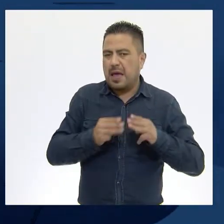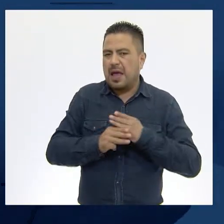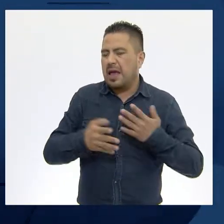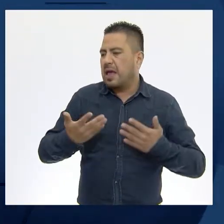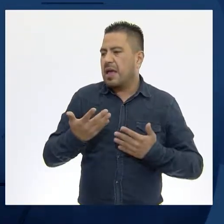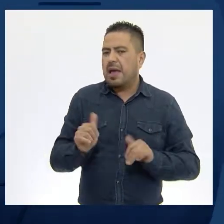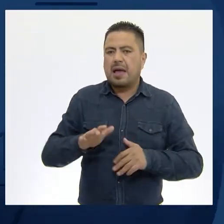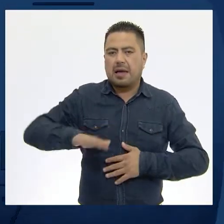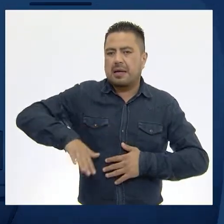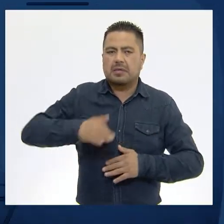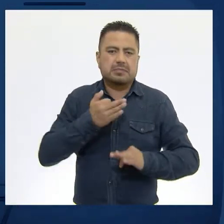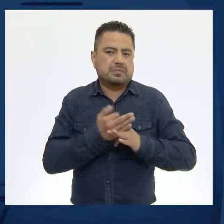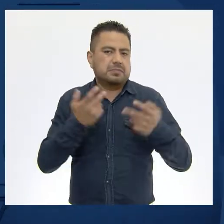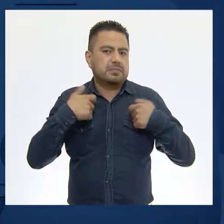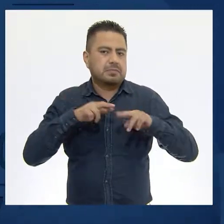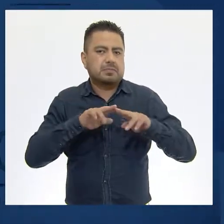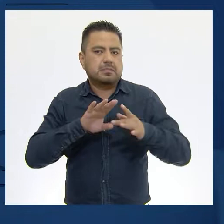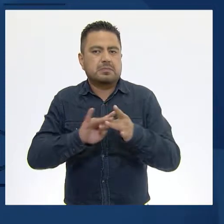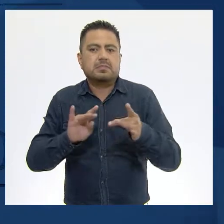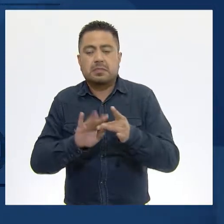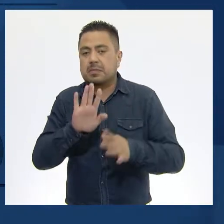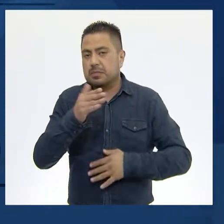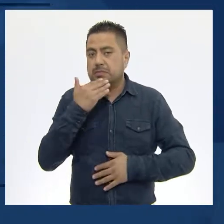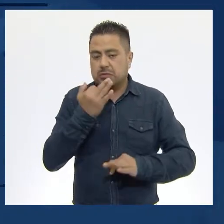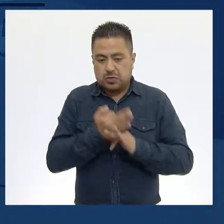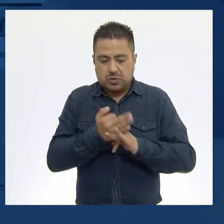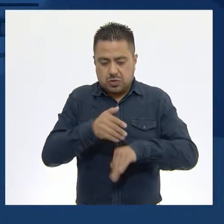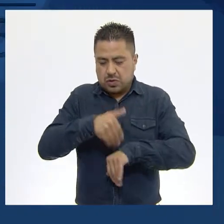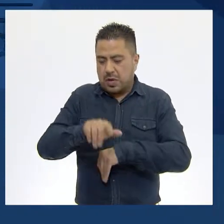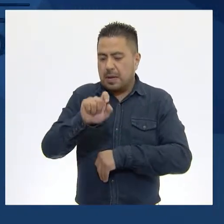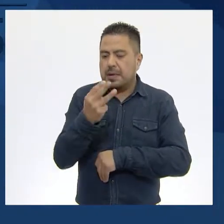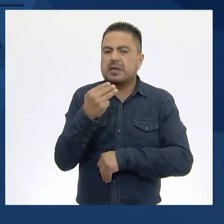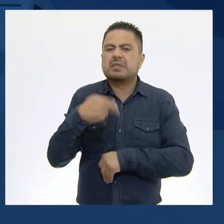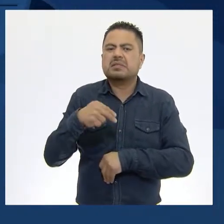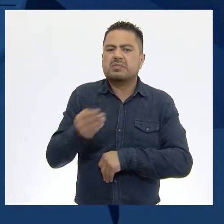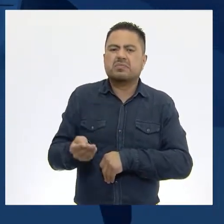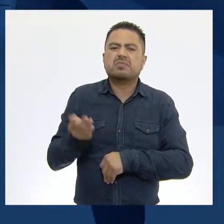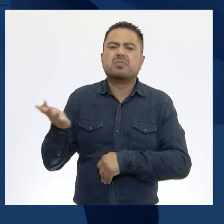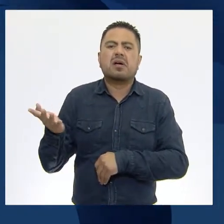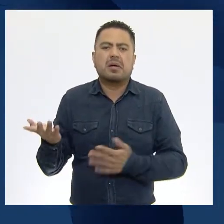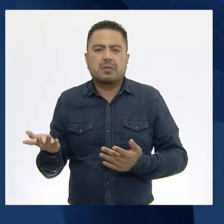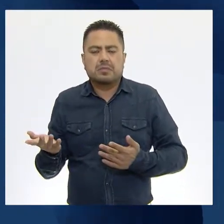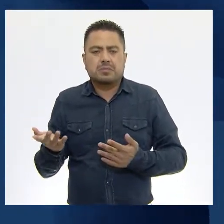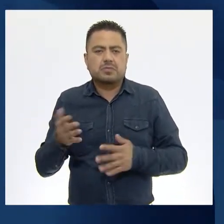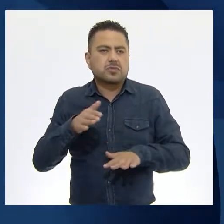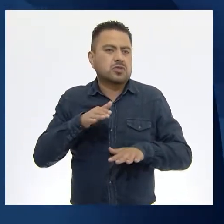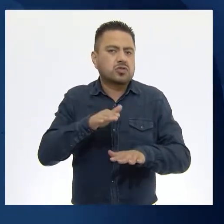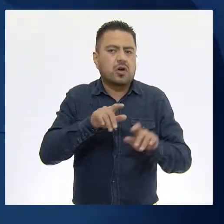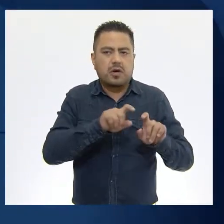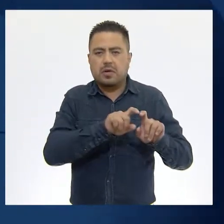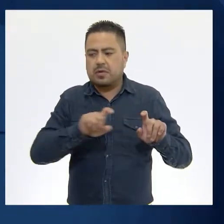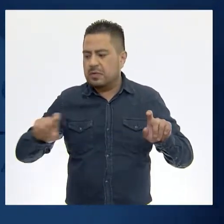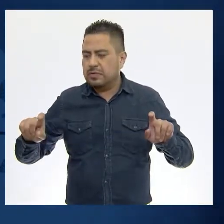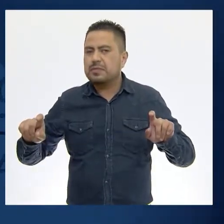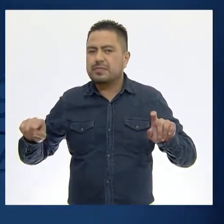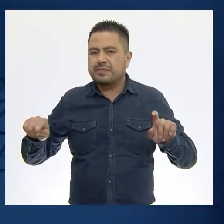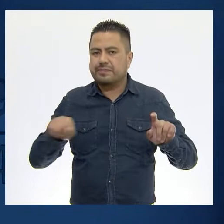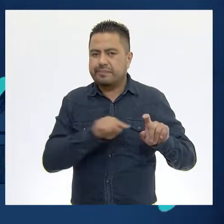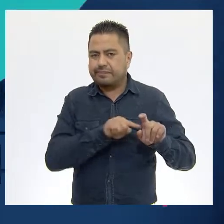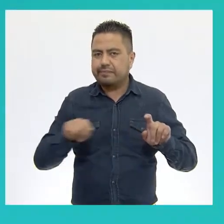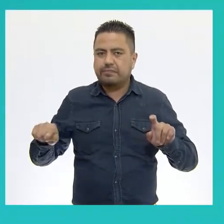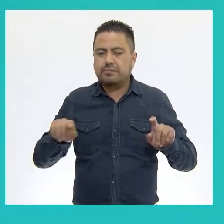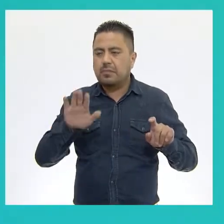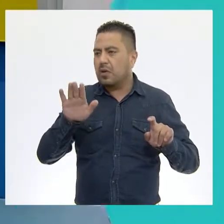la maestra Gaby. Muy bien. Este desafío 23 se llama... Sobre la recta. Muy bien.